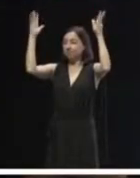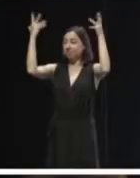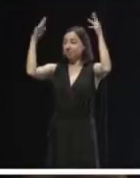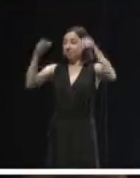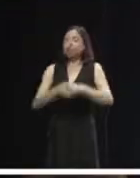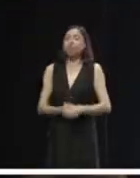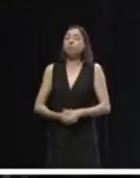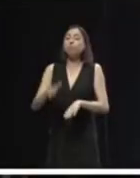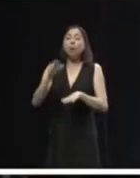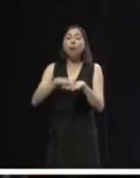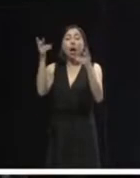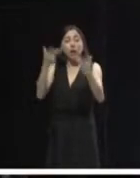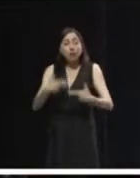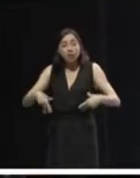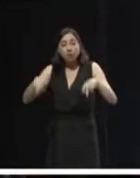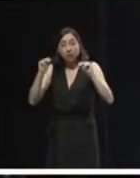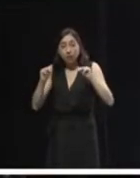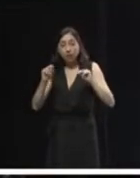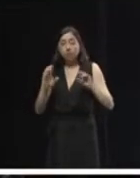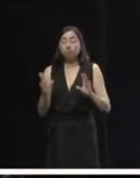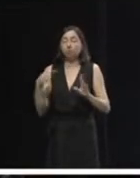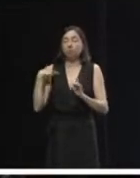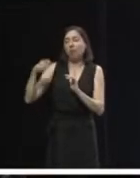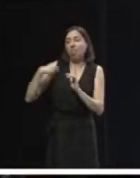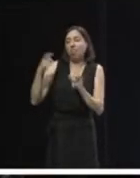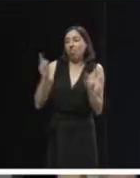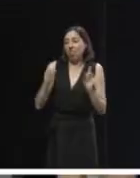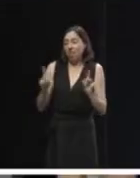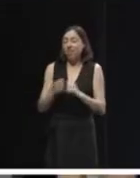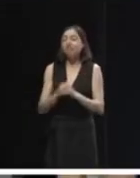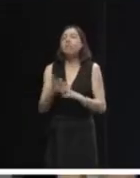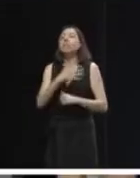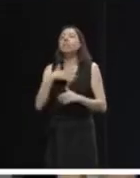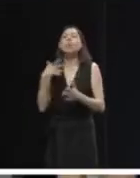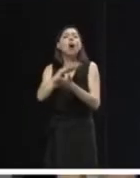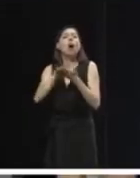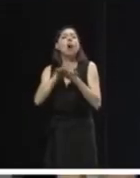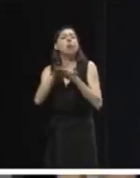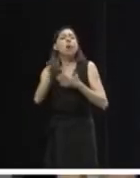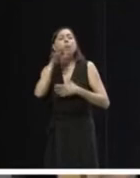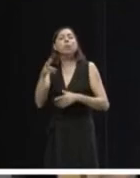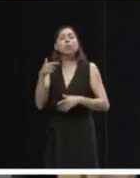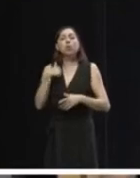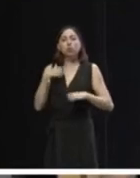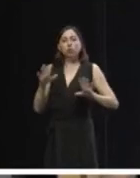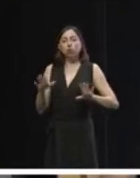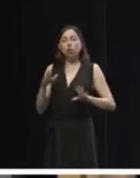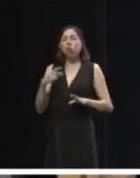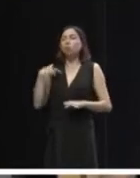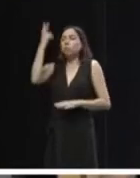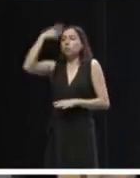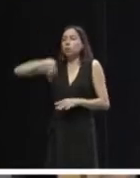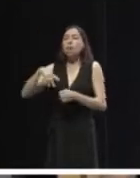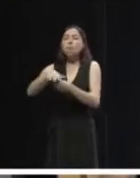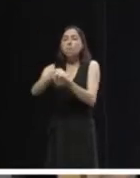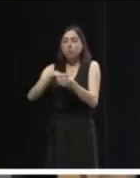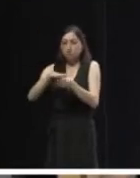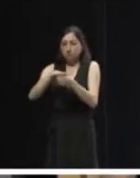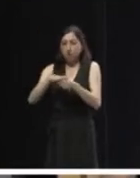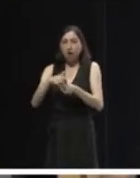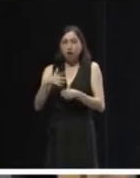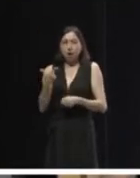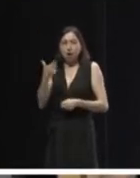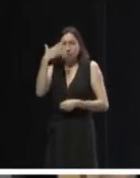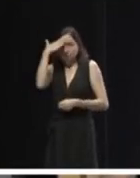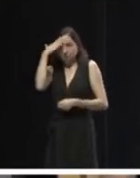Y para terminar, y no extenderme más, quiero hablar, porque yo me considero municipalista principalmente, y aquí veo